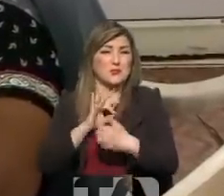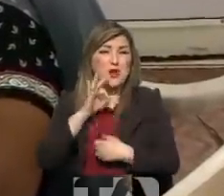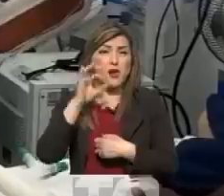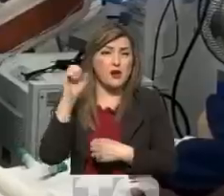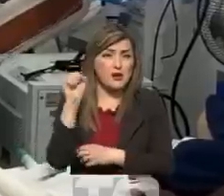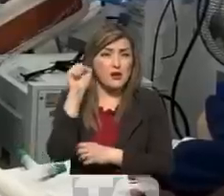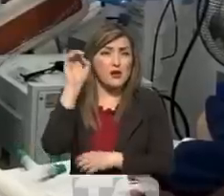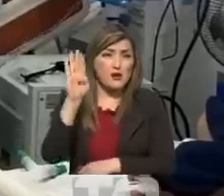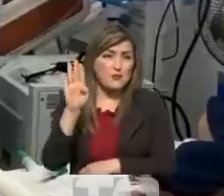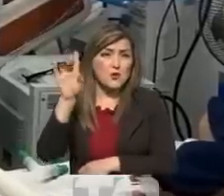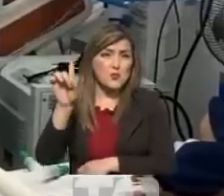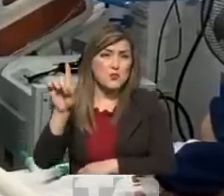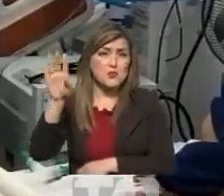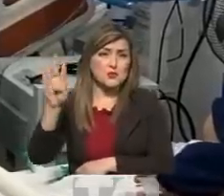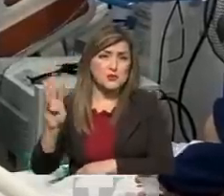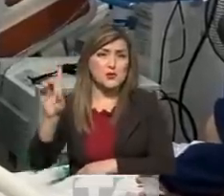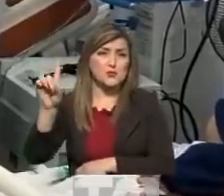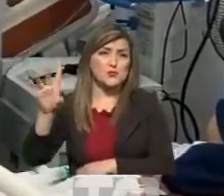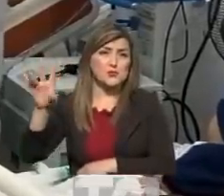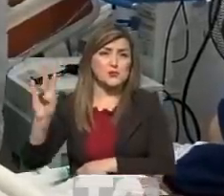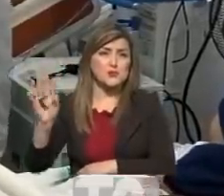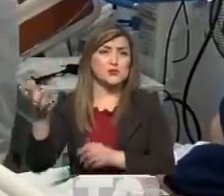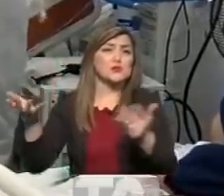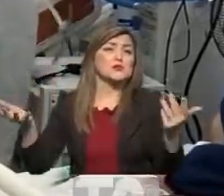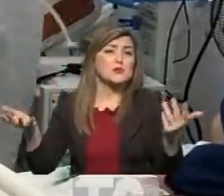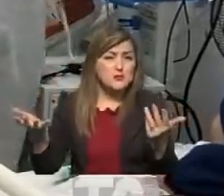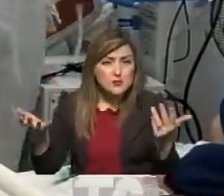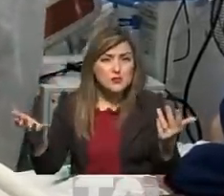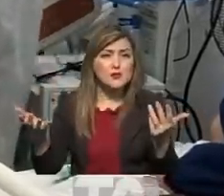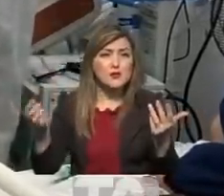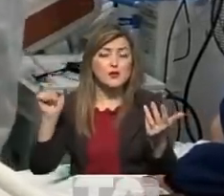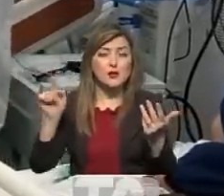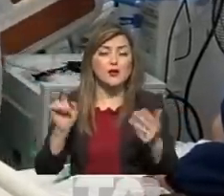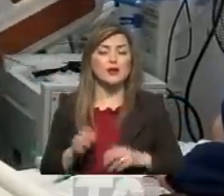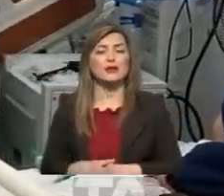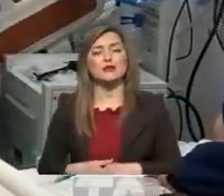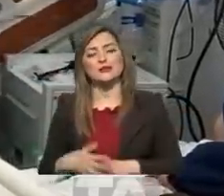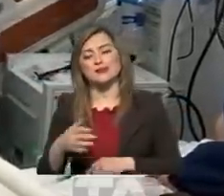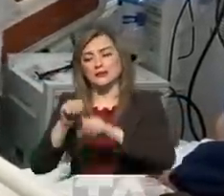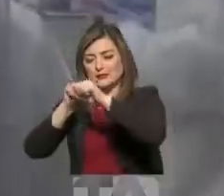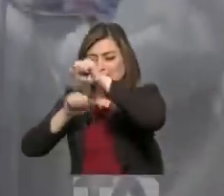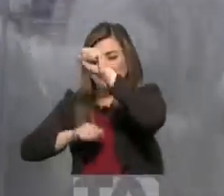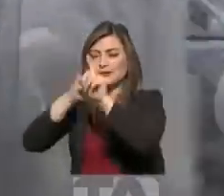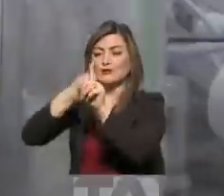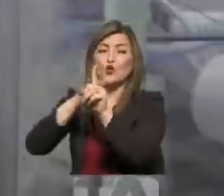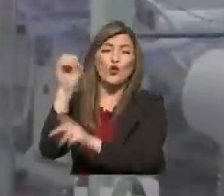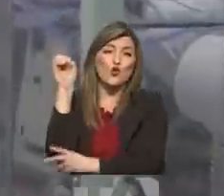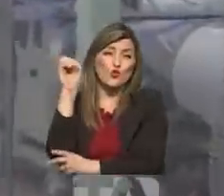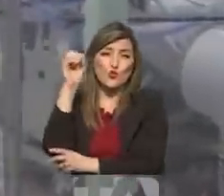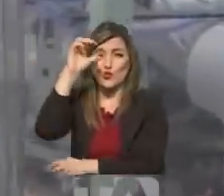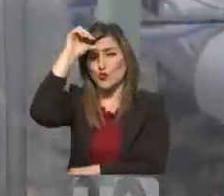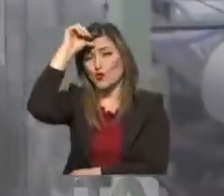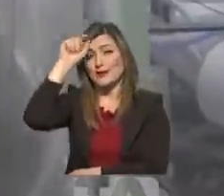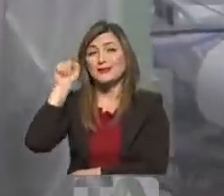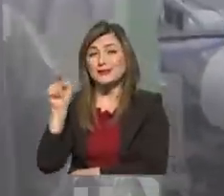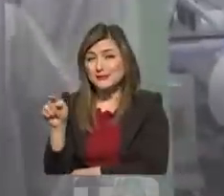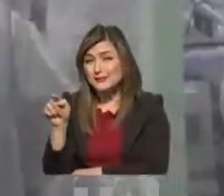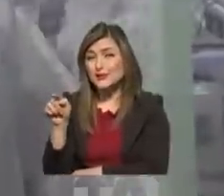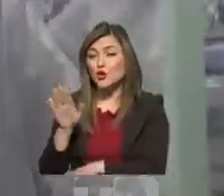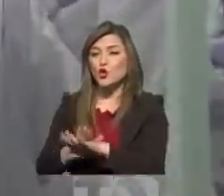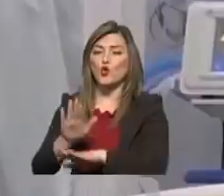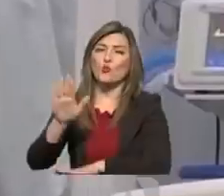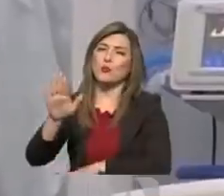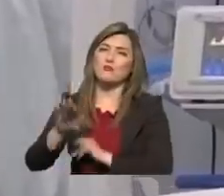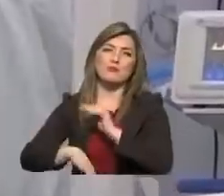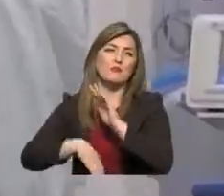famosa B1617, viene de la línea o del linaje B, se la descubrió en octubre y esta variante ha sido responsable